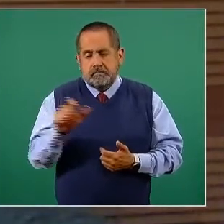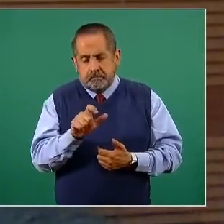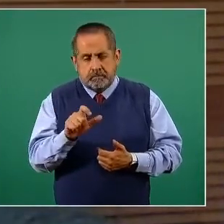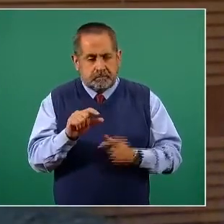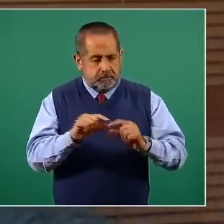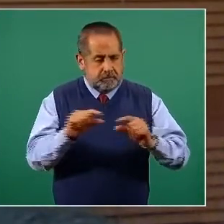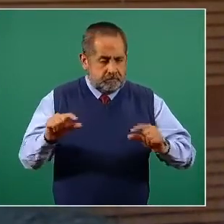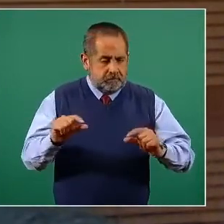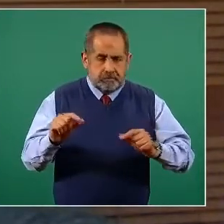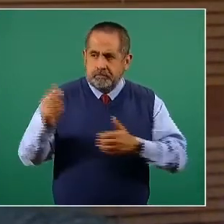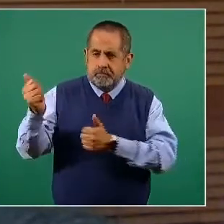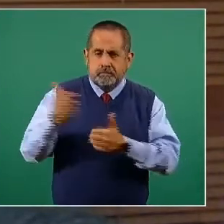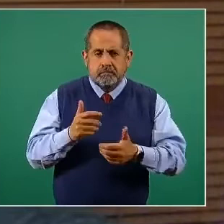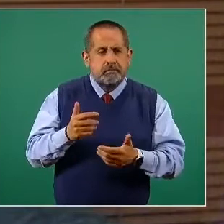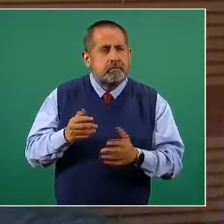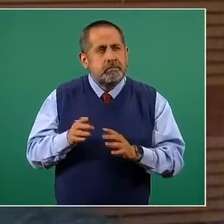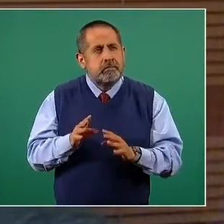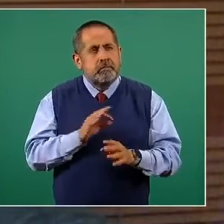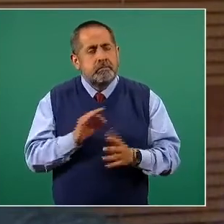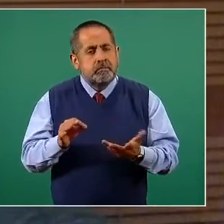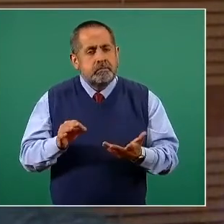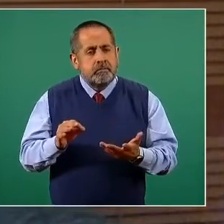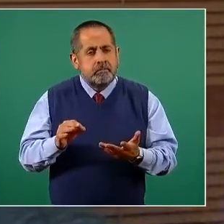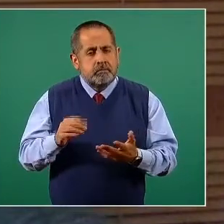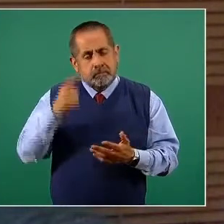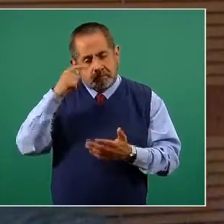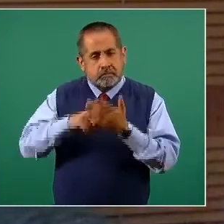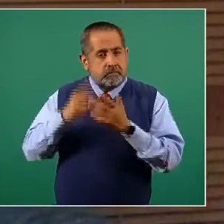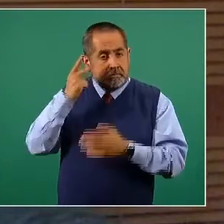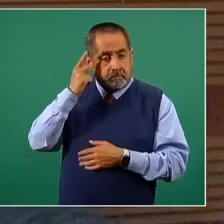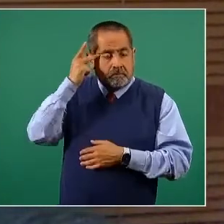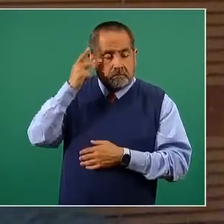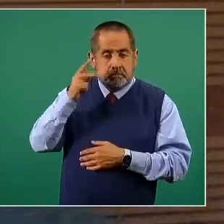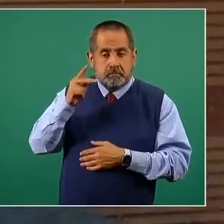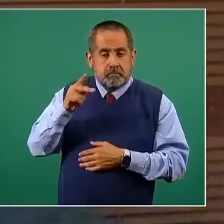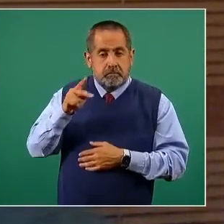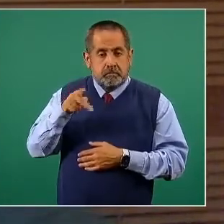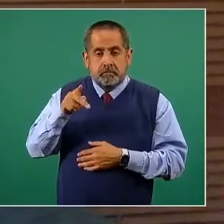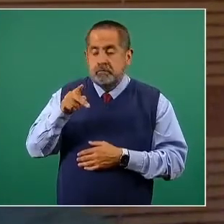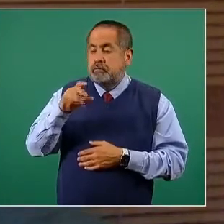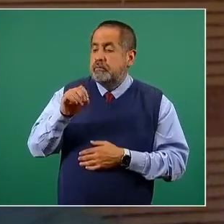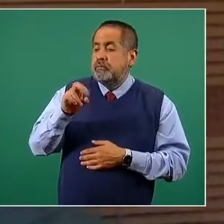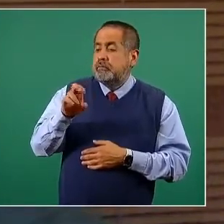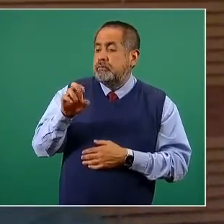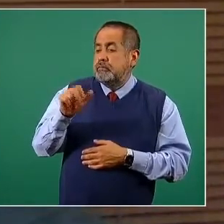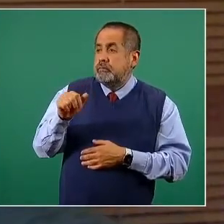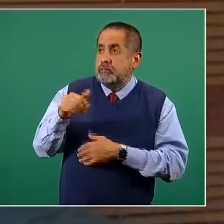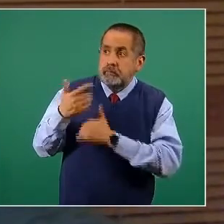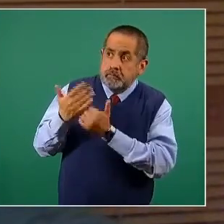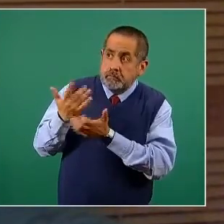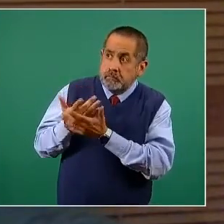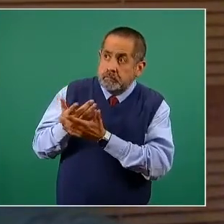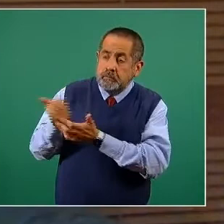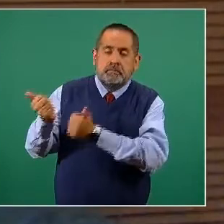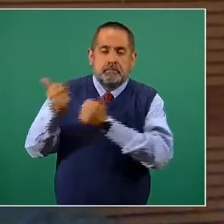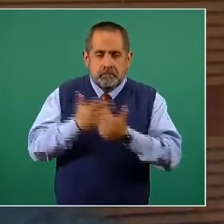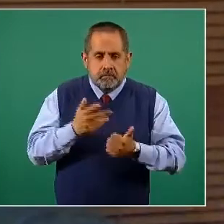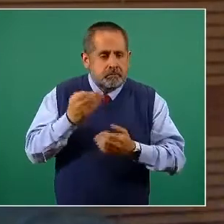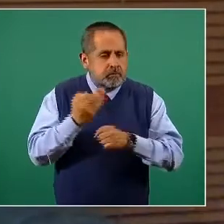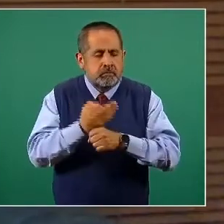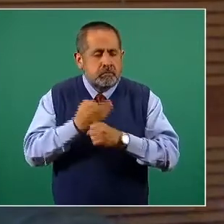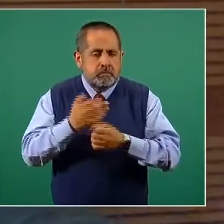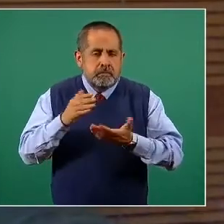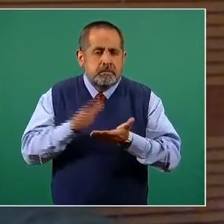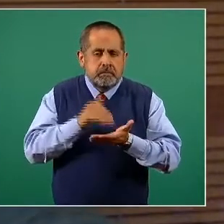de AstraZeneca son de manufactura en Corea, y estamos nada más haciendo la revisión